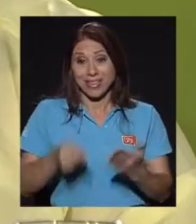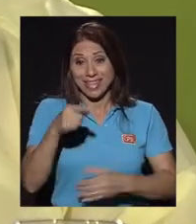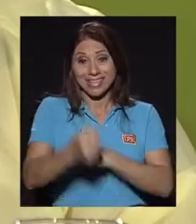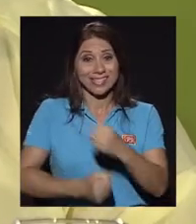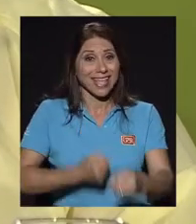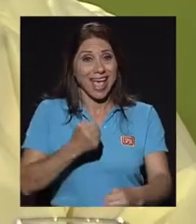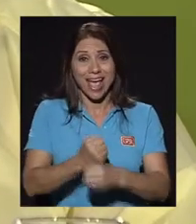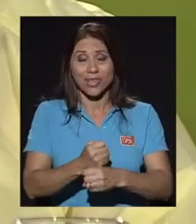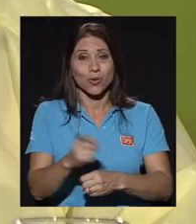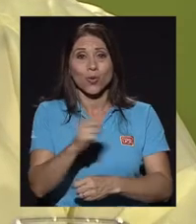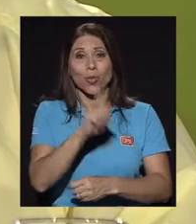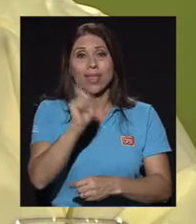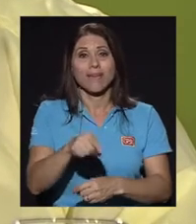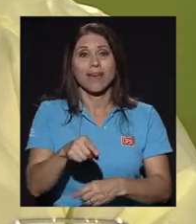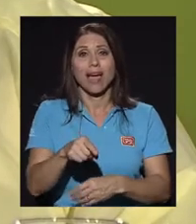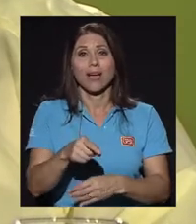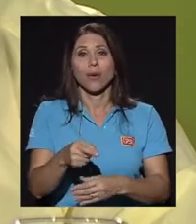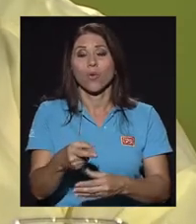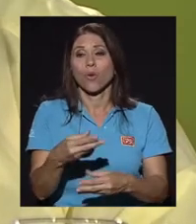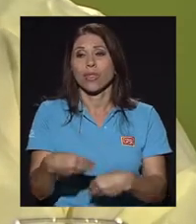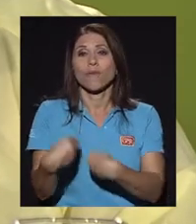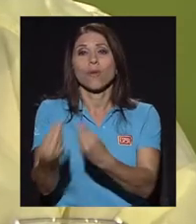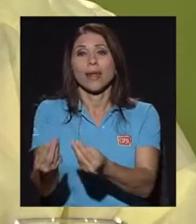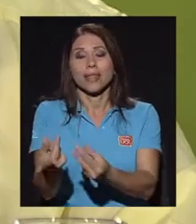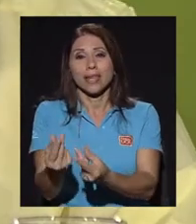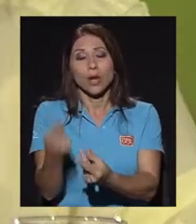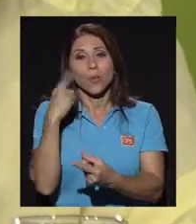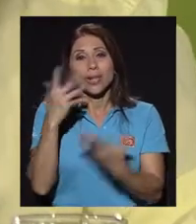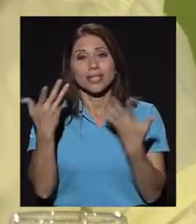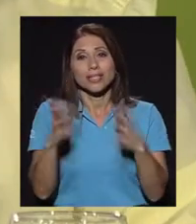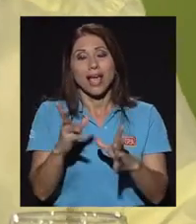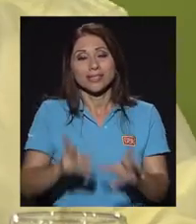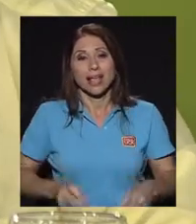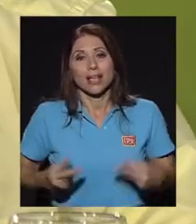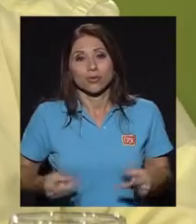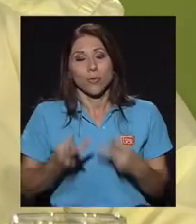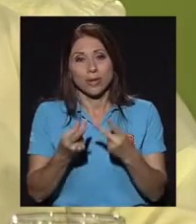no haya que devolver dinero, porque ya se gastó el presupuesto.